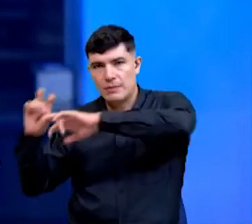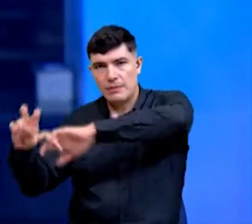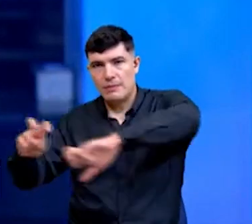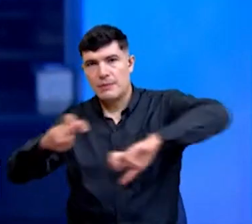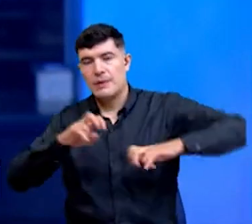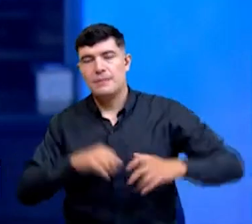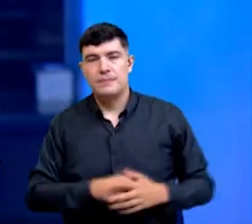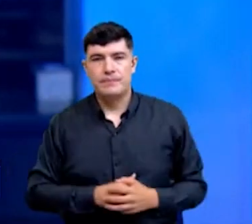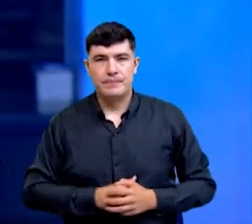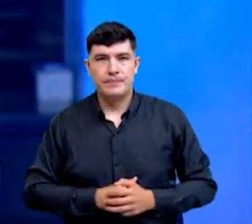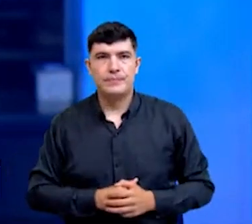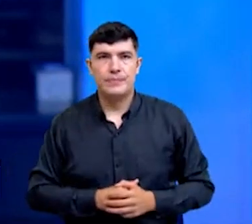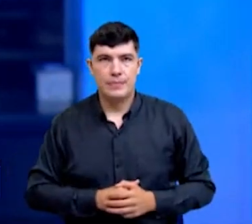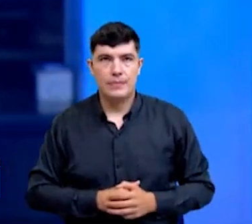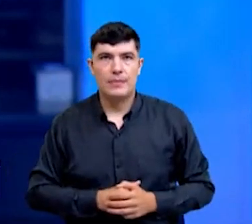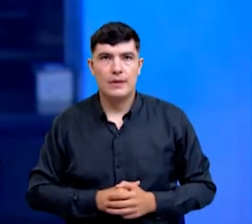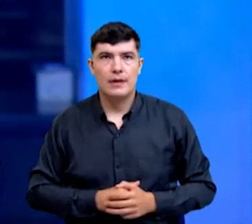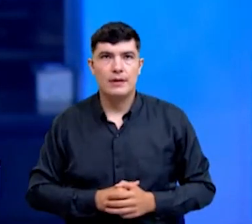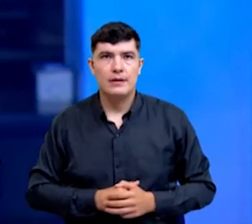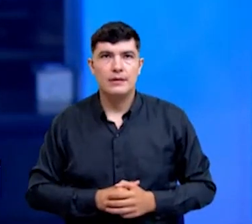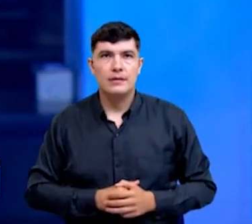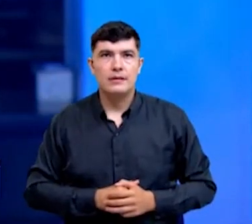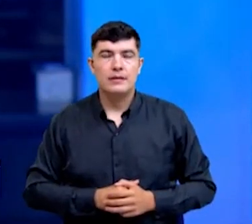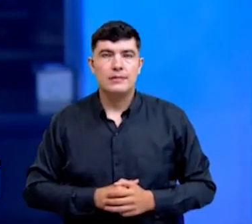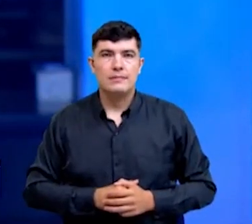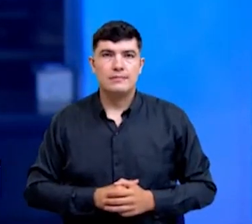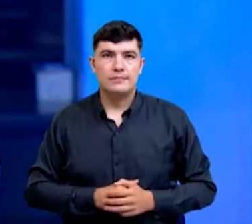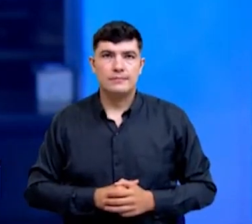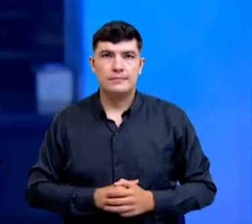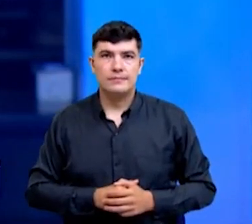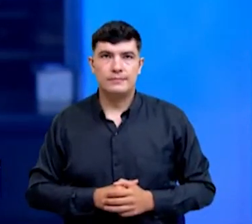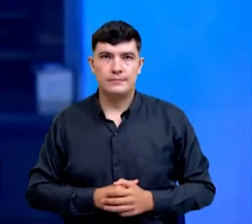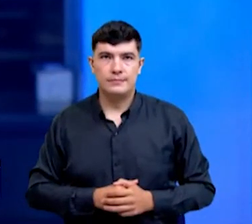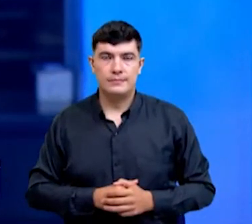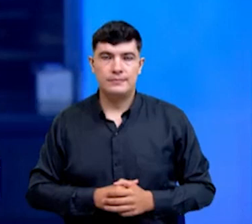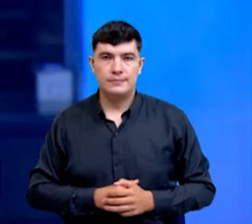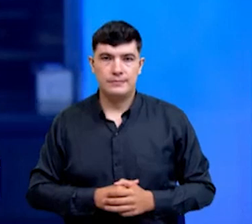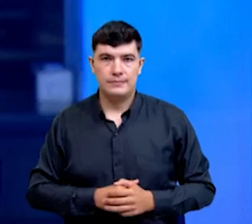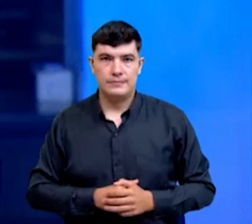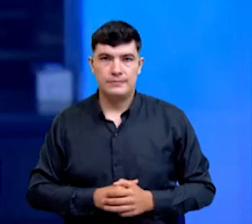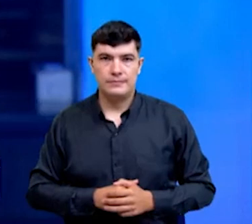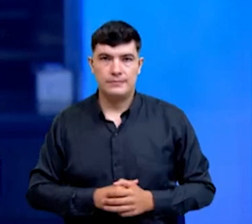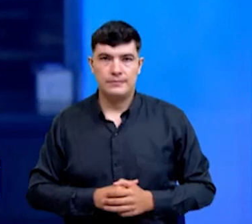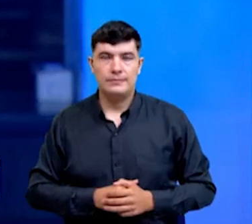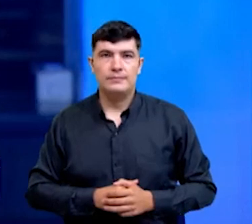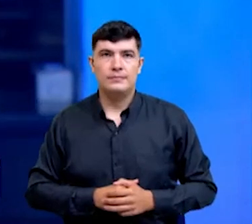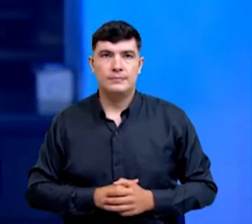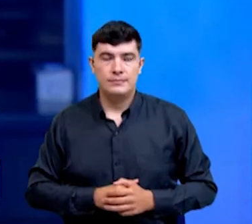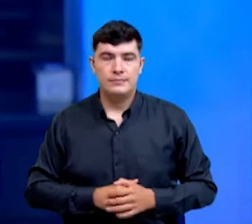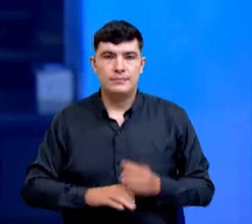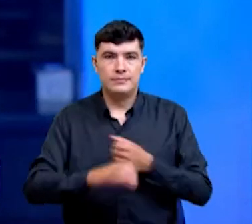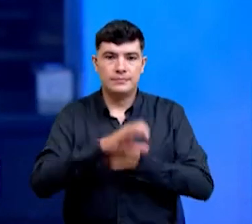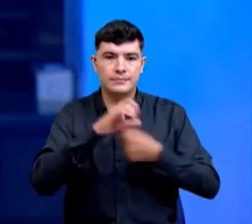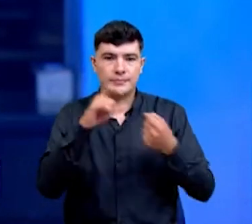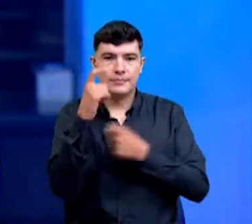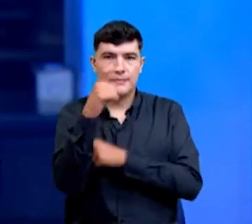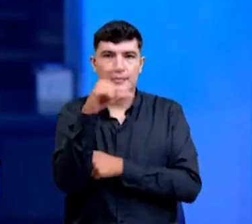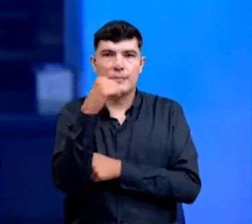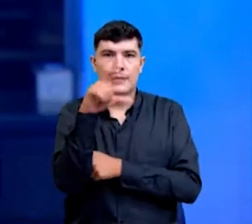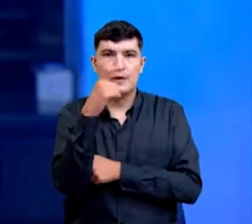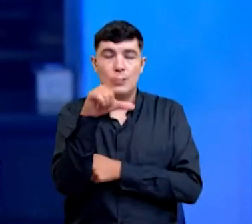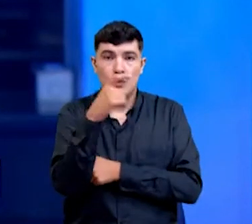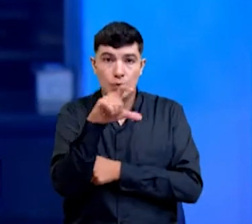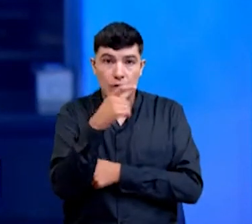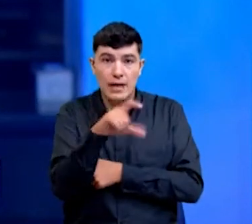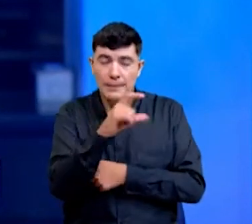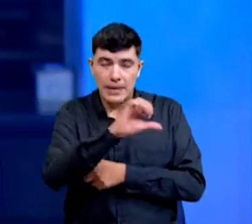por ser un polo de desarrollo del sector y como símbolo de integración en las nuevas relaciones con Venezuela Cúcuta desplazó a